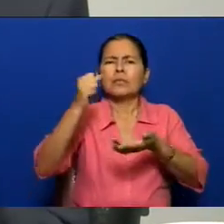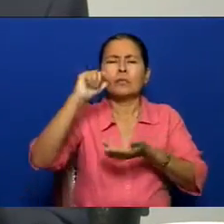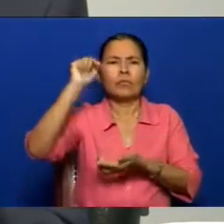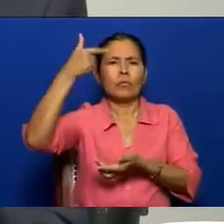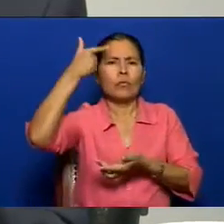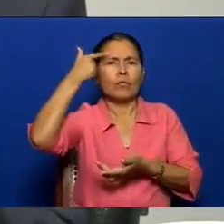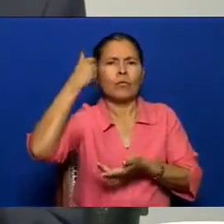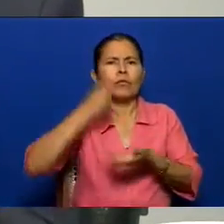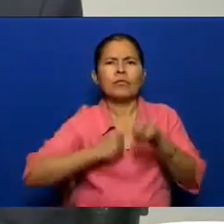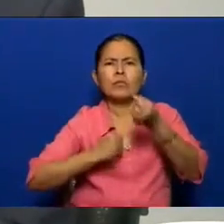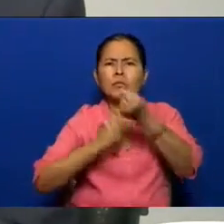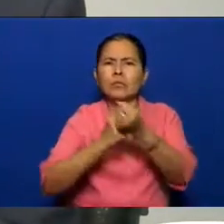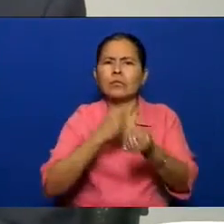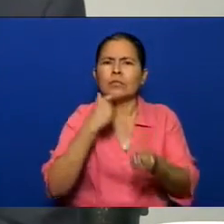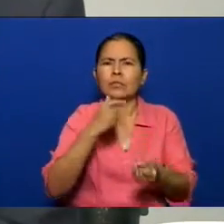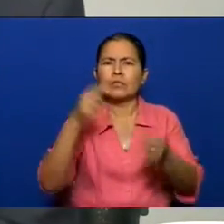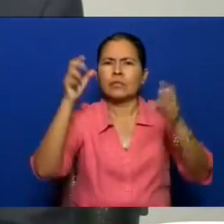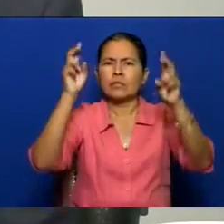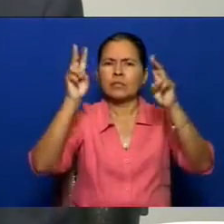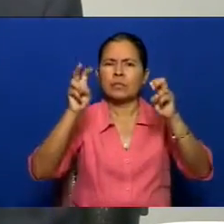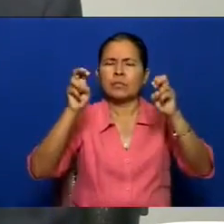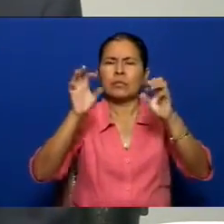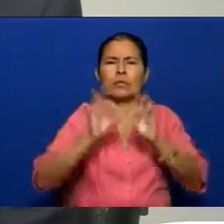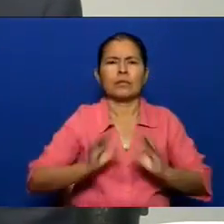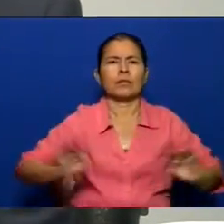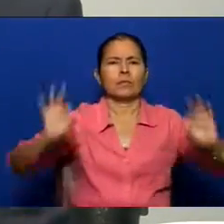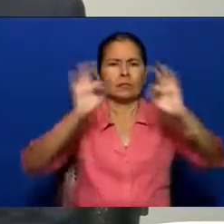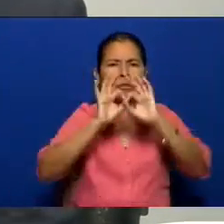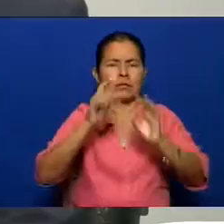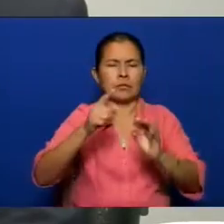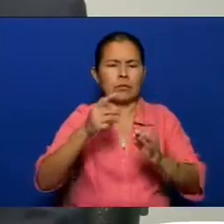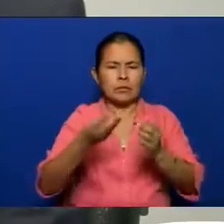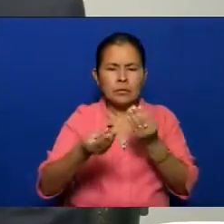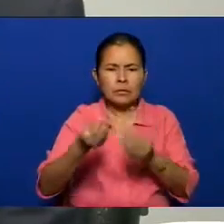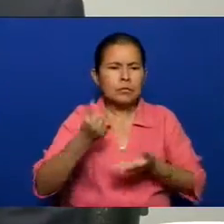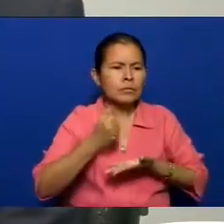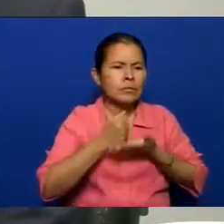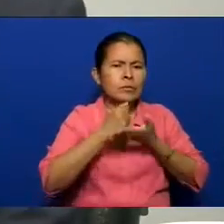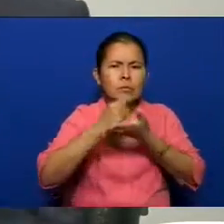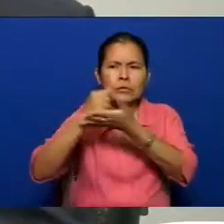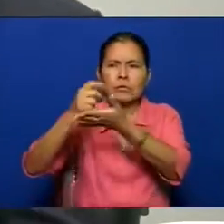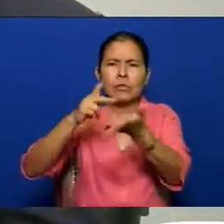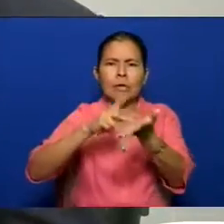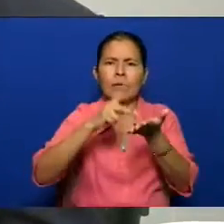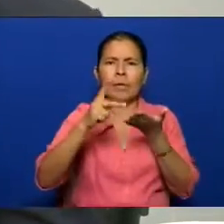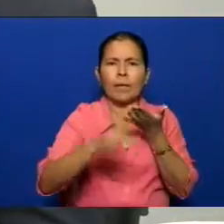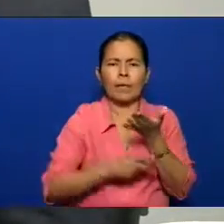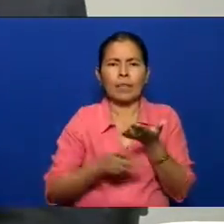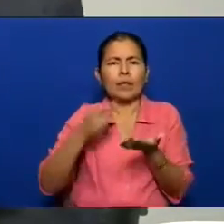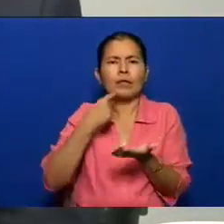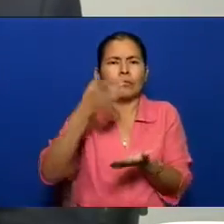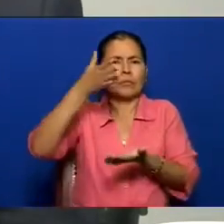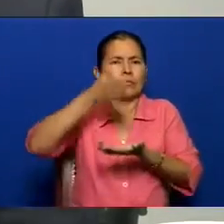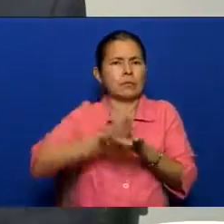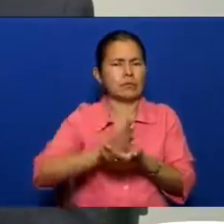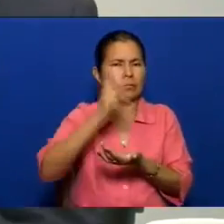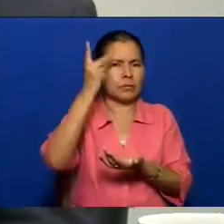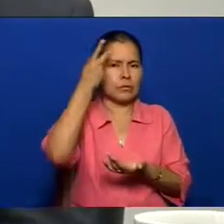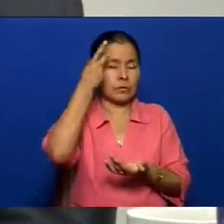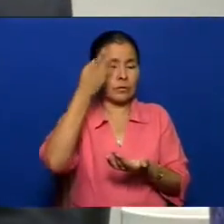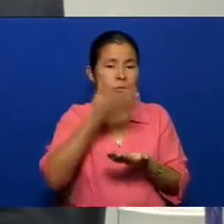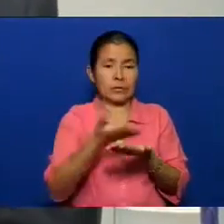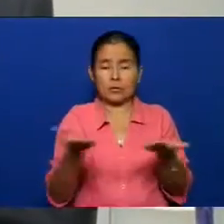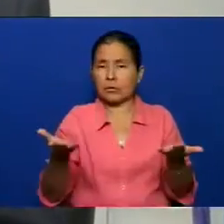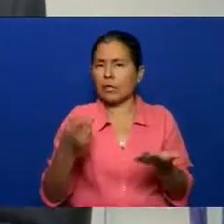Estado al tema de niñez es fundamental, el aporte económico basado en una decisión política. Si no hay